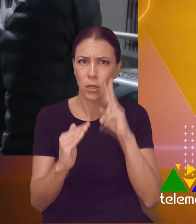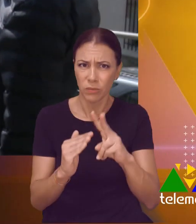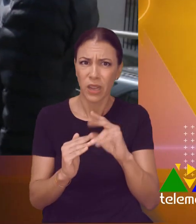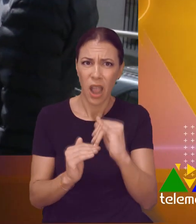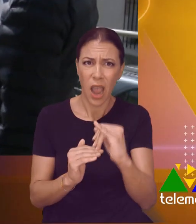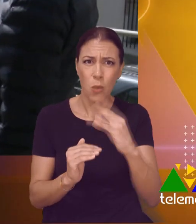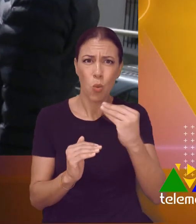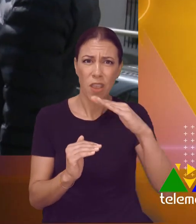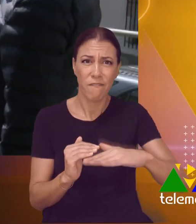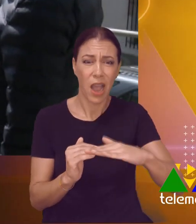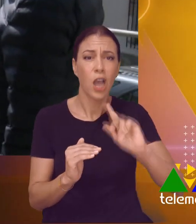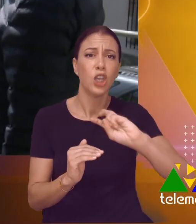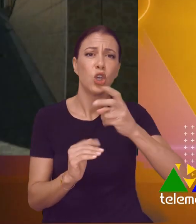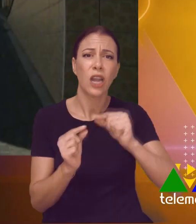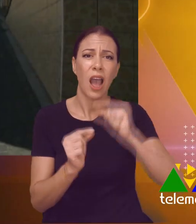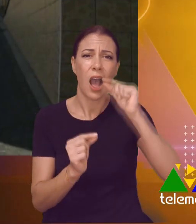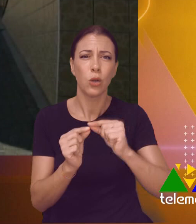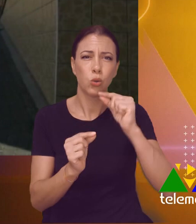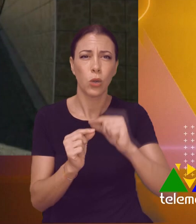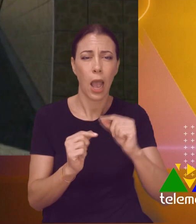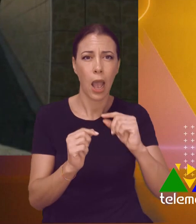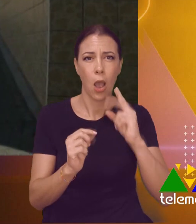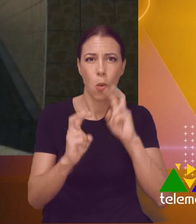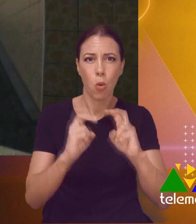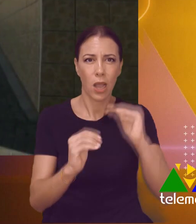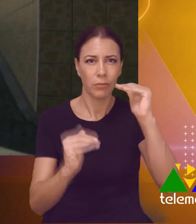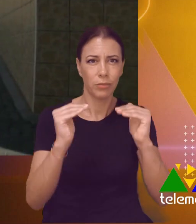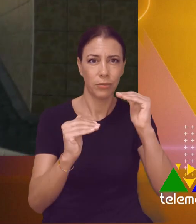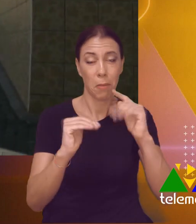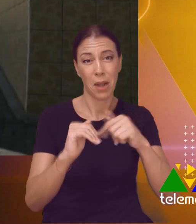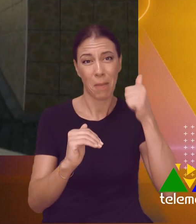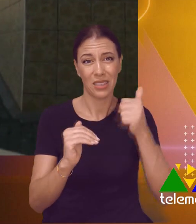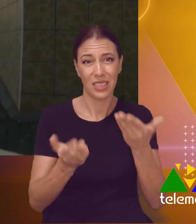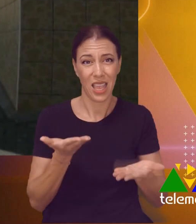muy bajas, y otras que conservan una altura también, imagino que ya para ir cuadrando todo.